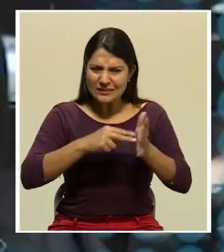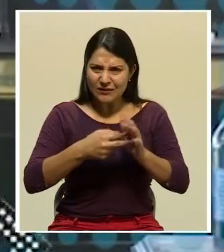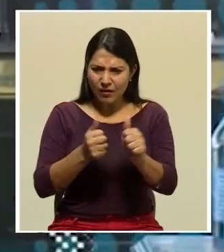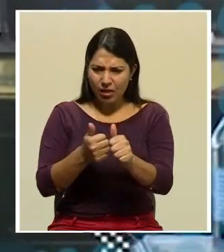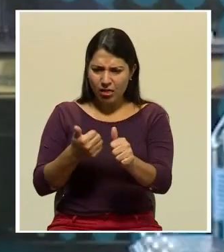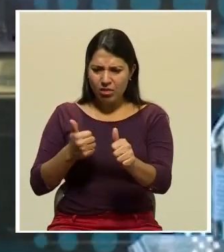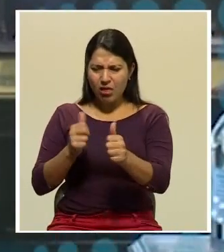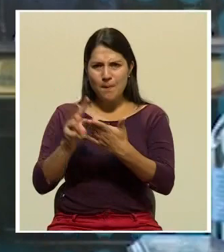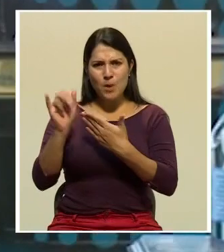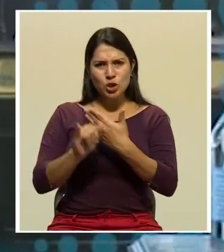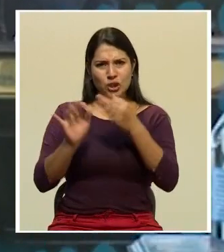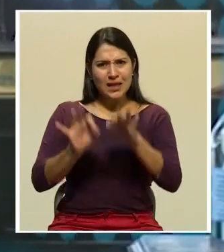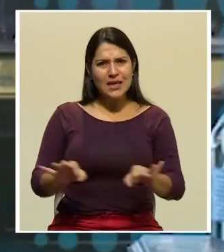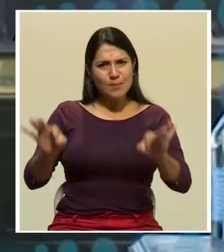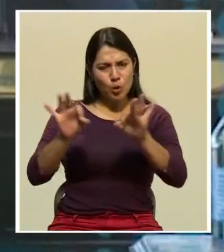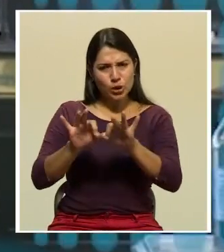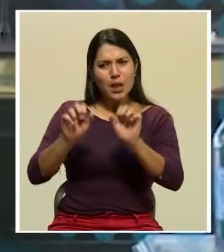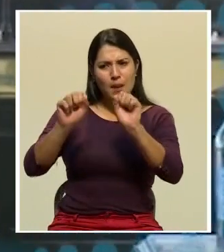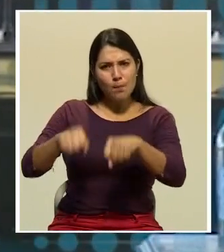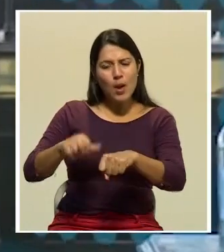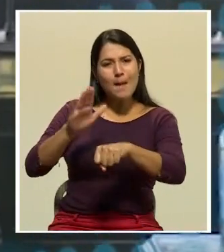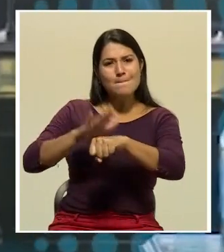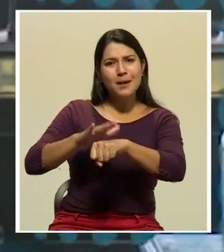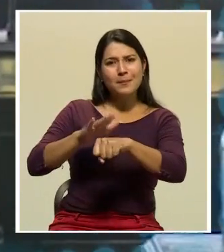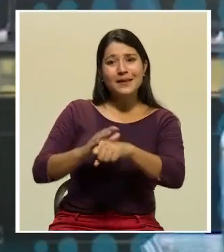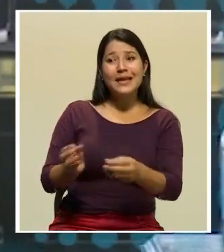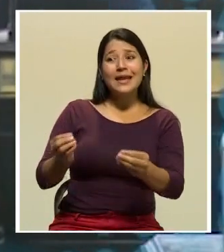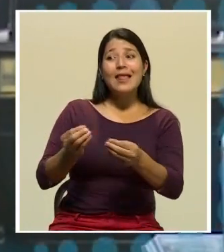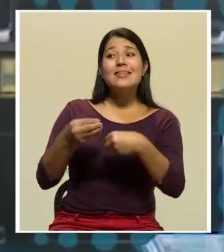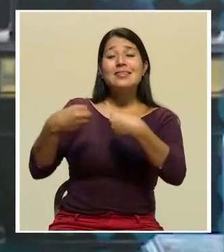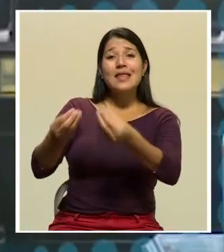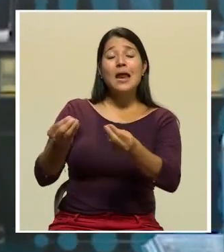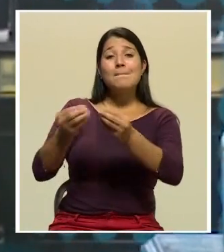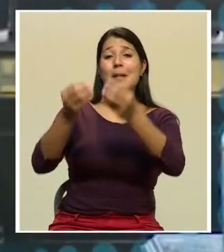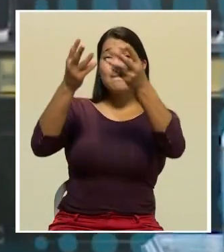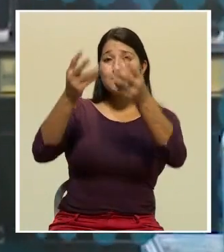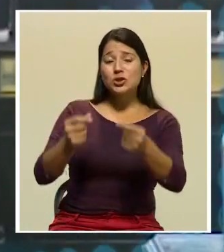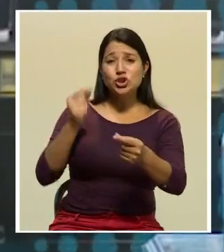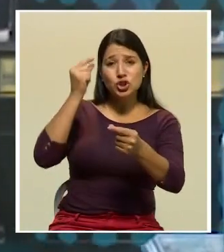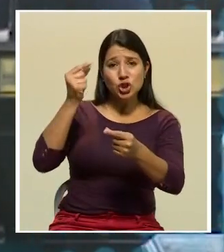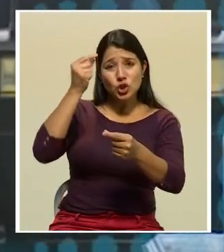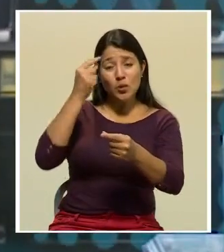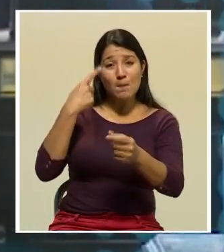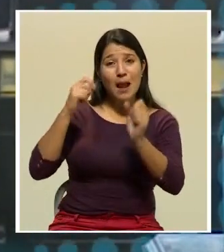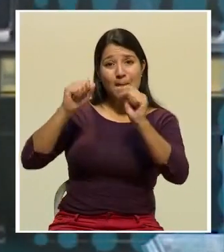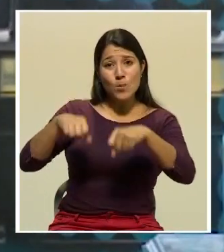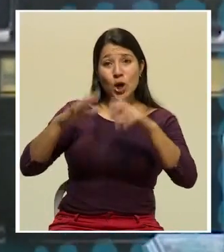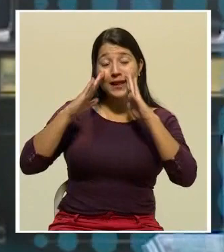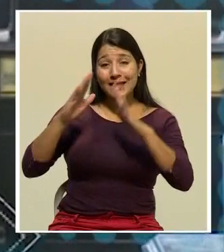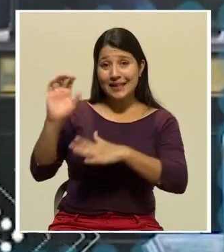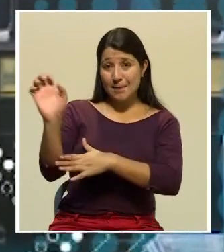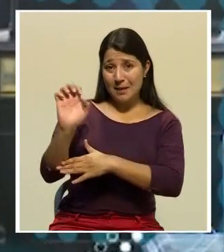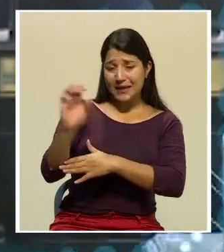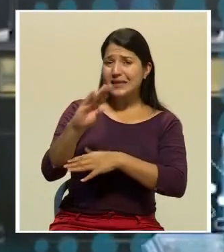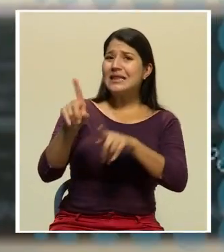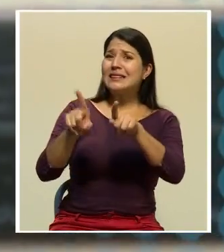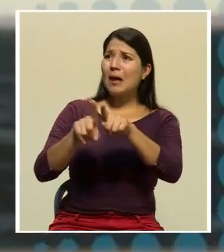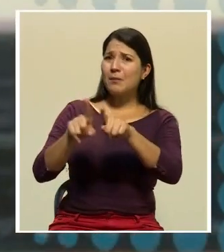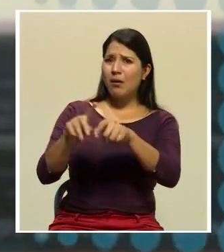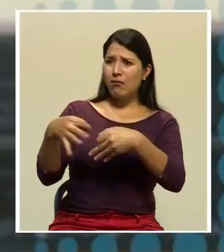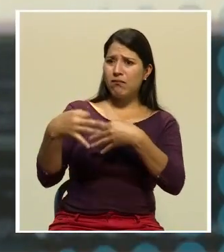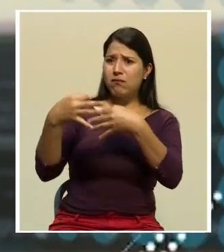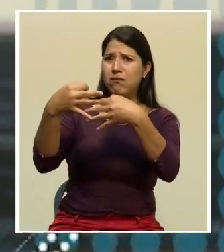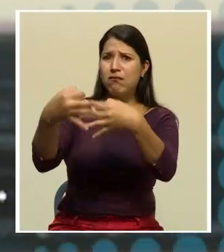suma importancia que otorgarían de mayor presupuesto al Poder Ejecutivo para atender la emergencia y posterga la presentación del